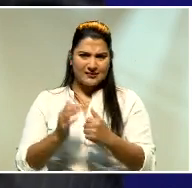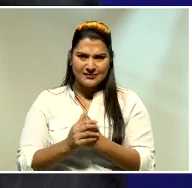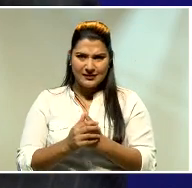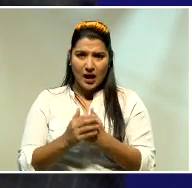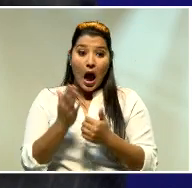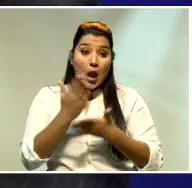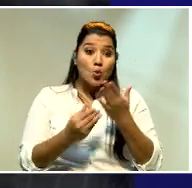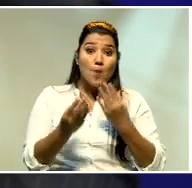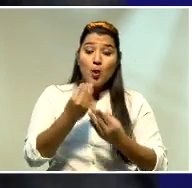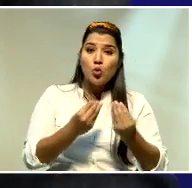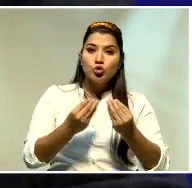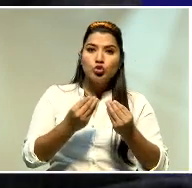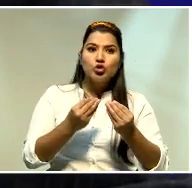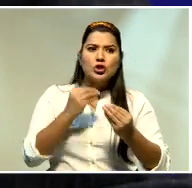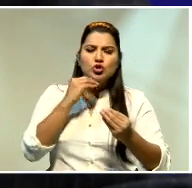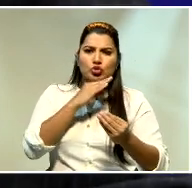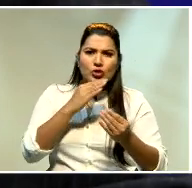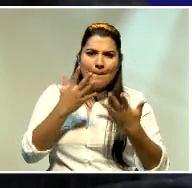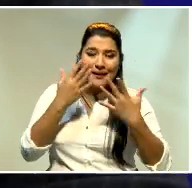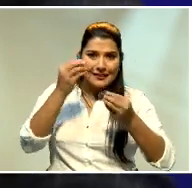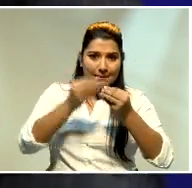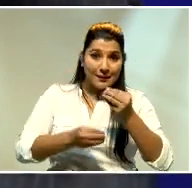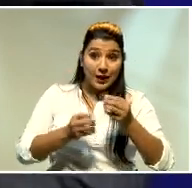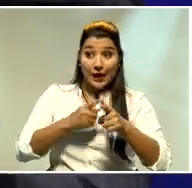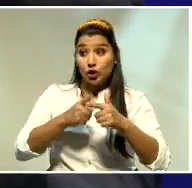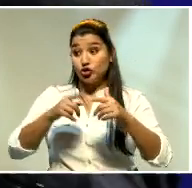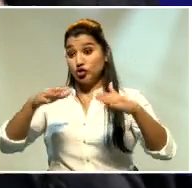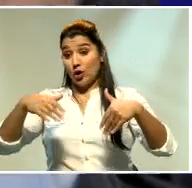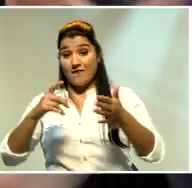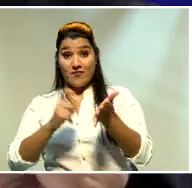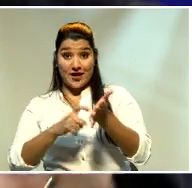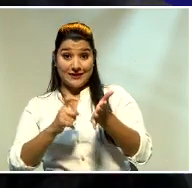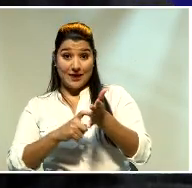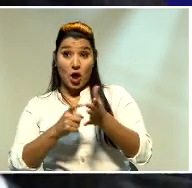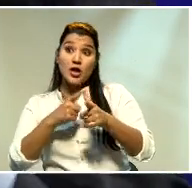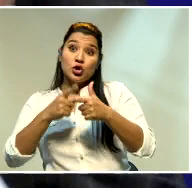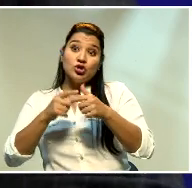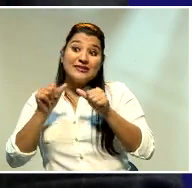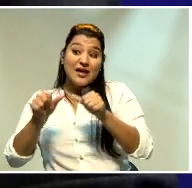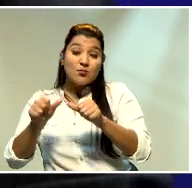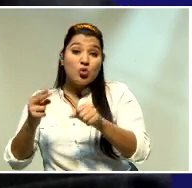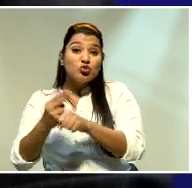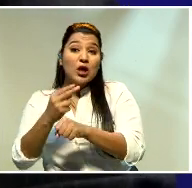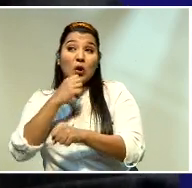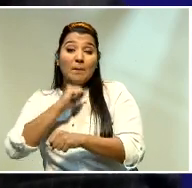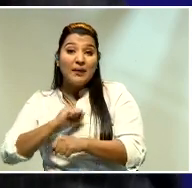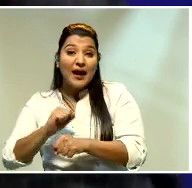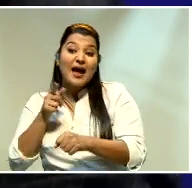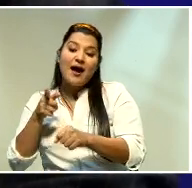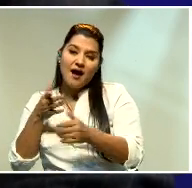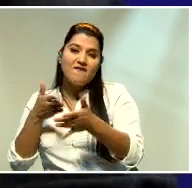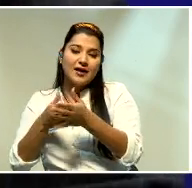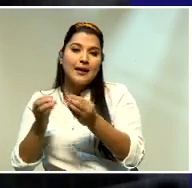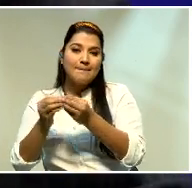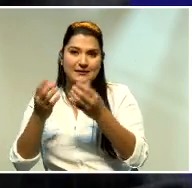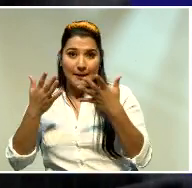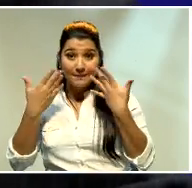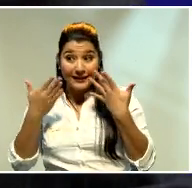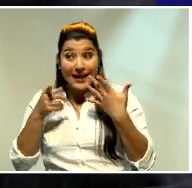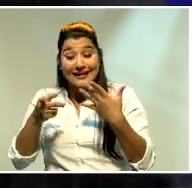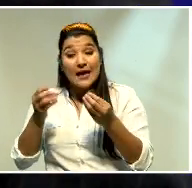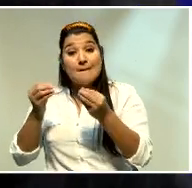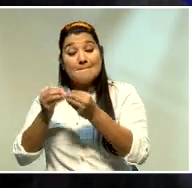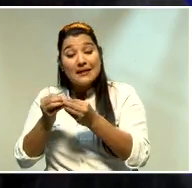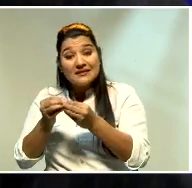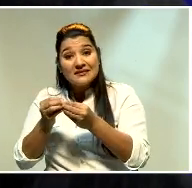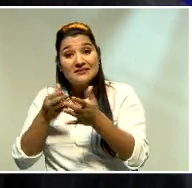menos contaminantes, pero no las tenemos registradas, entonces usamos moléculas más viejas que son más contaminantes. Como son más contaminantes y a